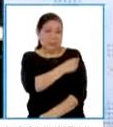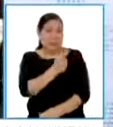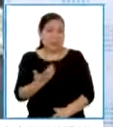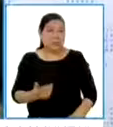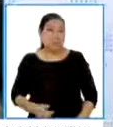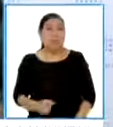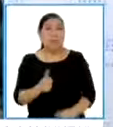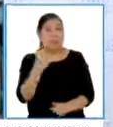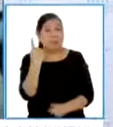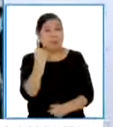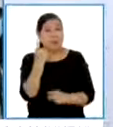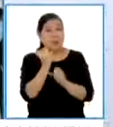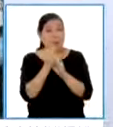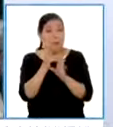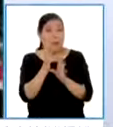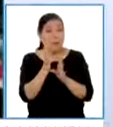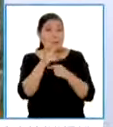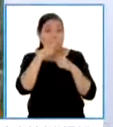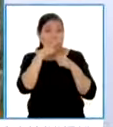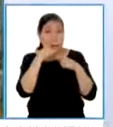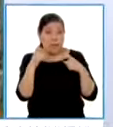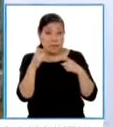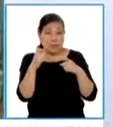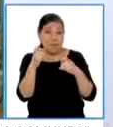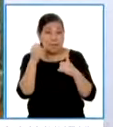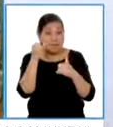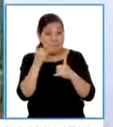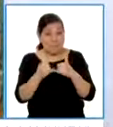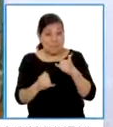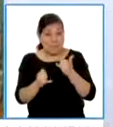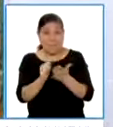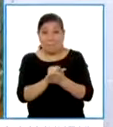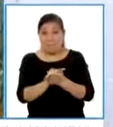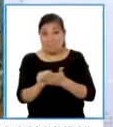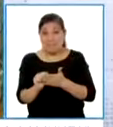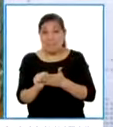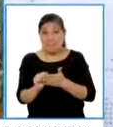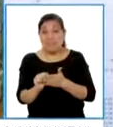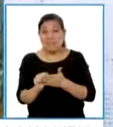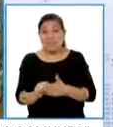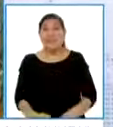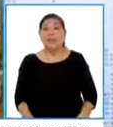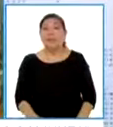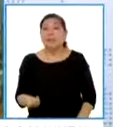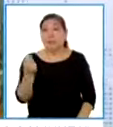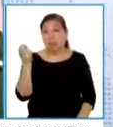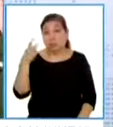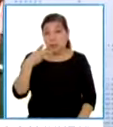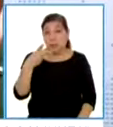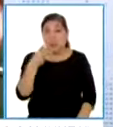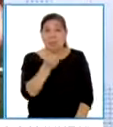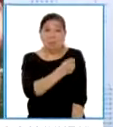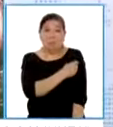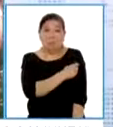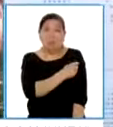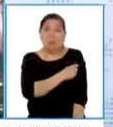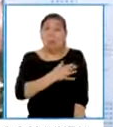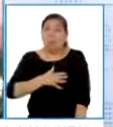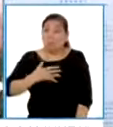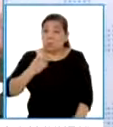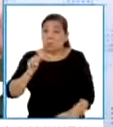primeros días de marzo, entiendo, y antes de finalizados este mes van a recibir la segunda dosis, de modo que se